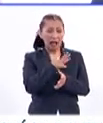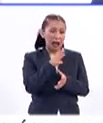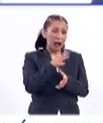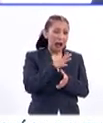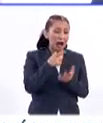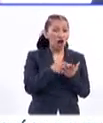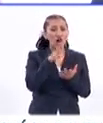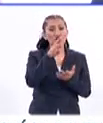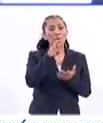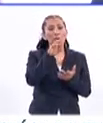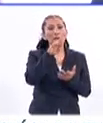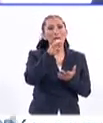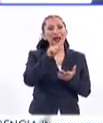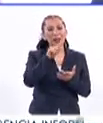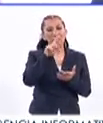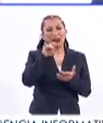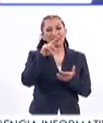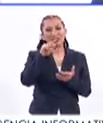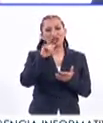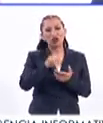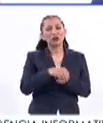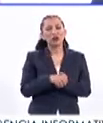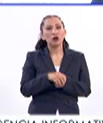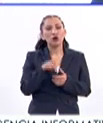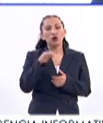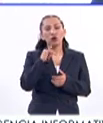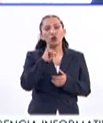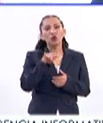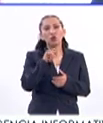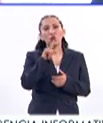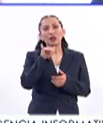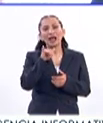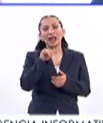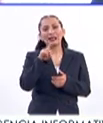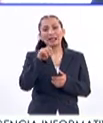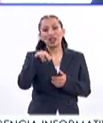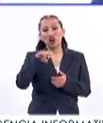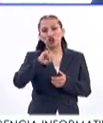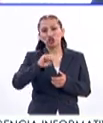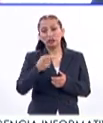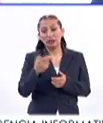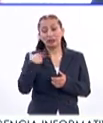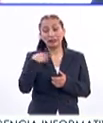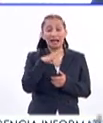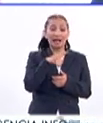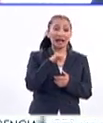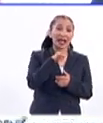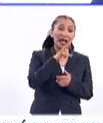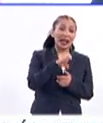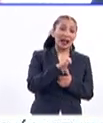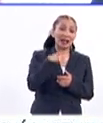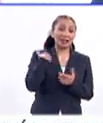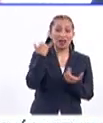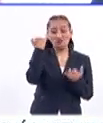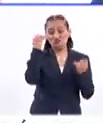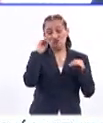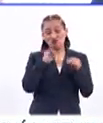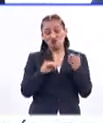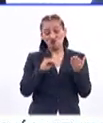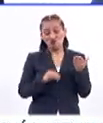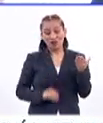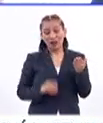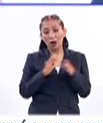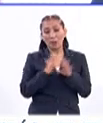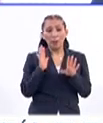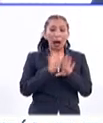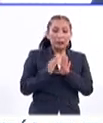por ejemplo, Robert Pattinson y Juliette Binoche, que hemos perdido a esa Claire Denis de autor, como